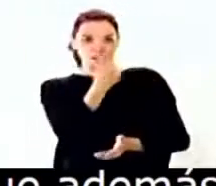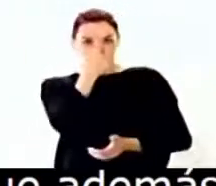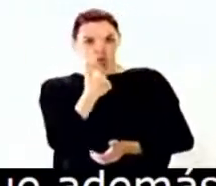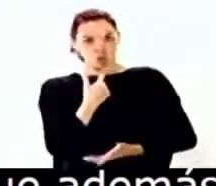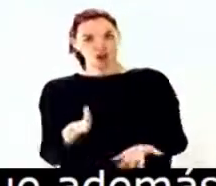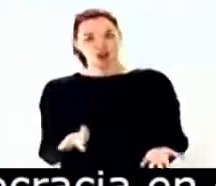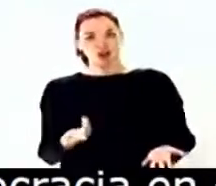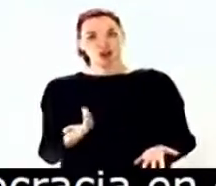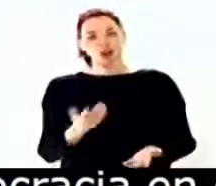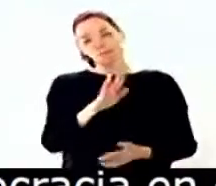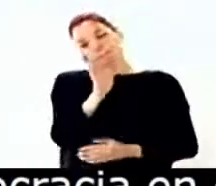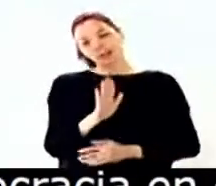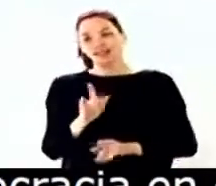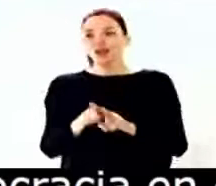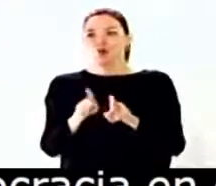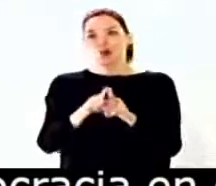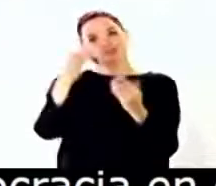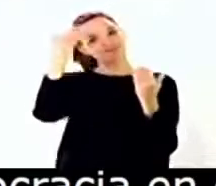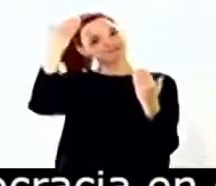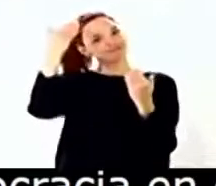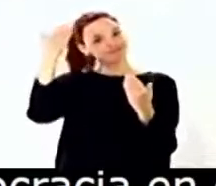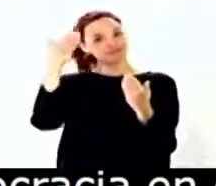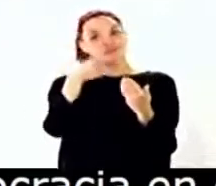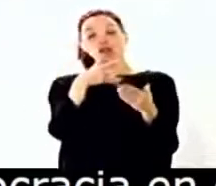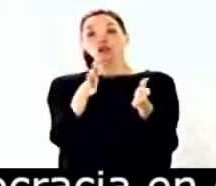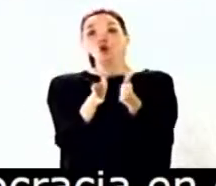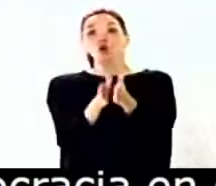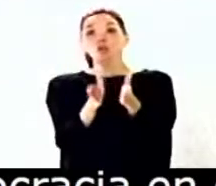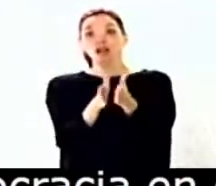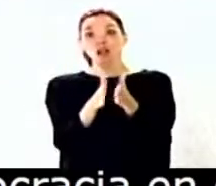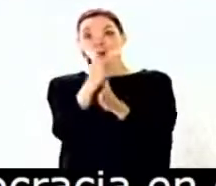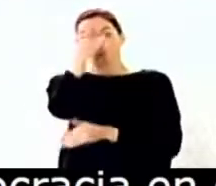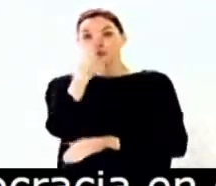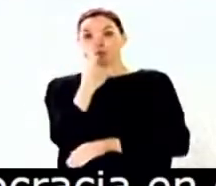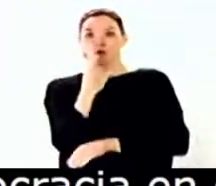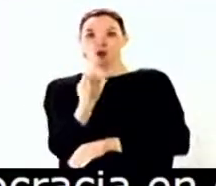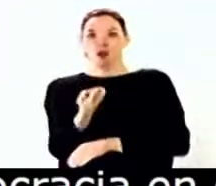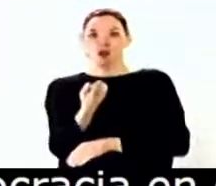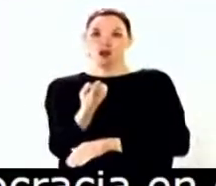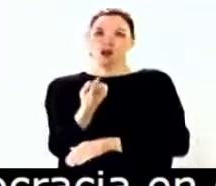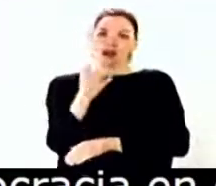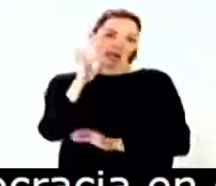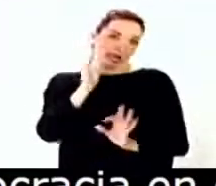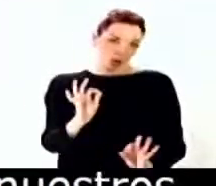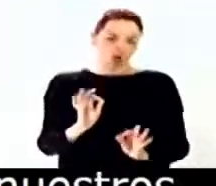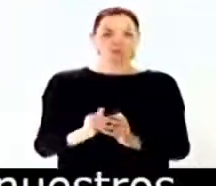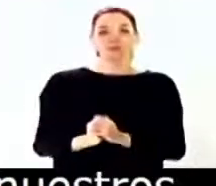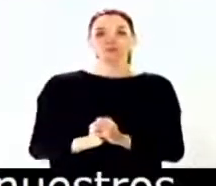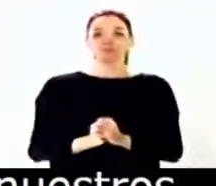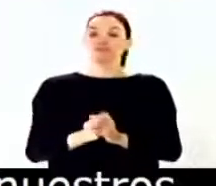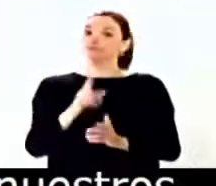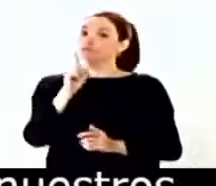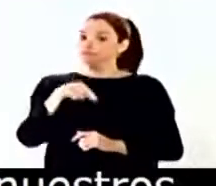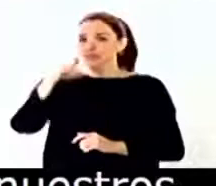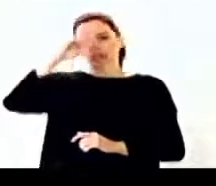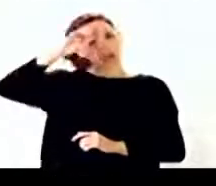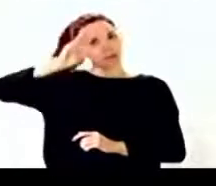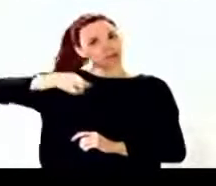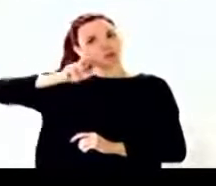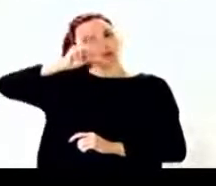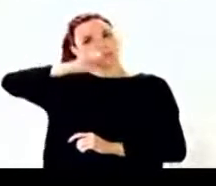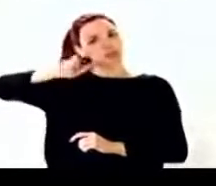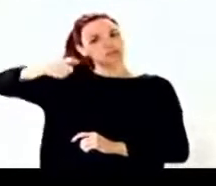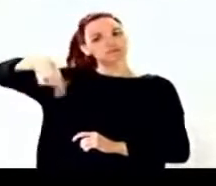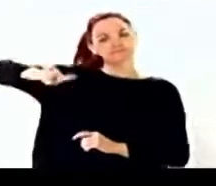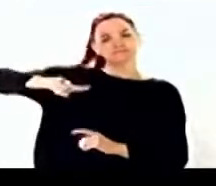que es hacerle un guiño a nuestros hermanos portugueses. Y respetamos a la gente que